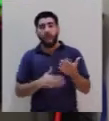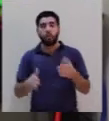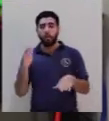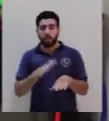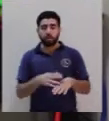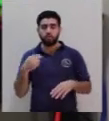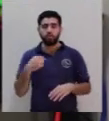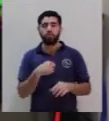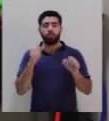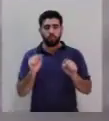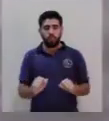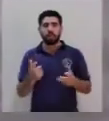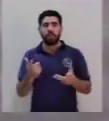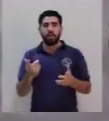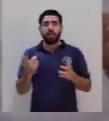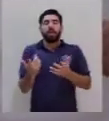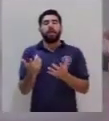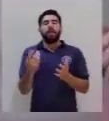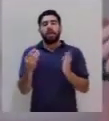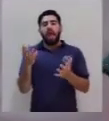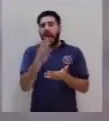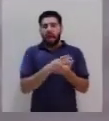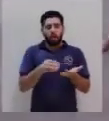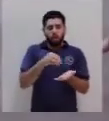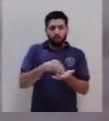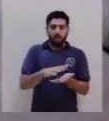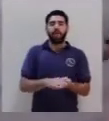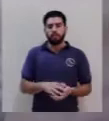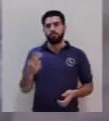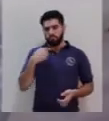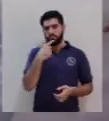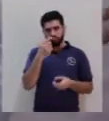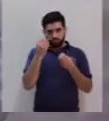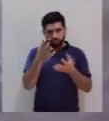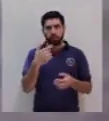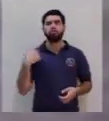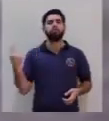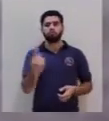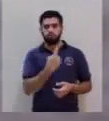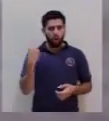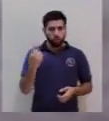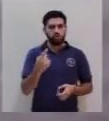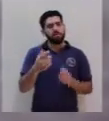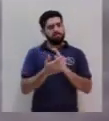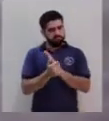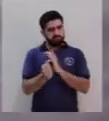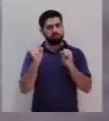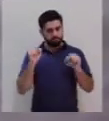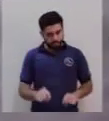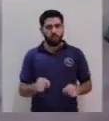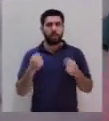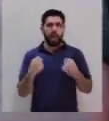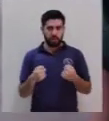agregar? Solo tal vez contarles en casa que todos somos capaces. Todos somos capaces de